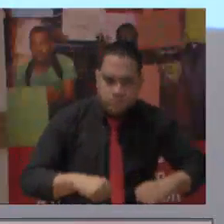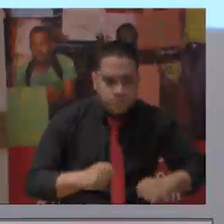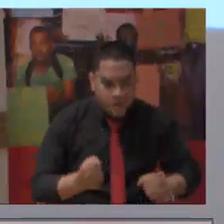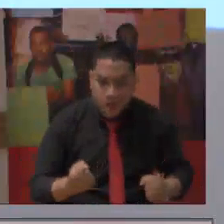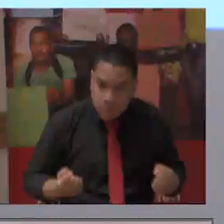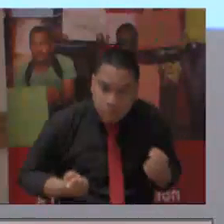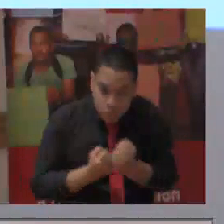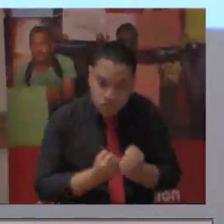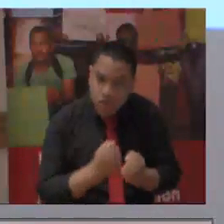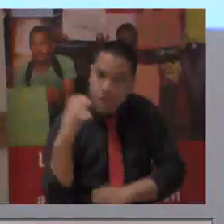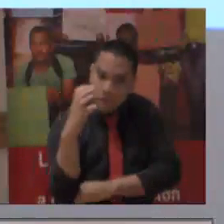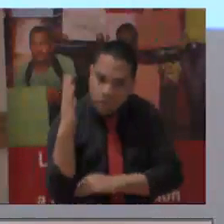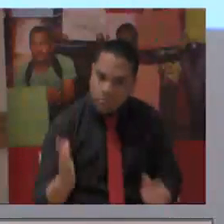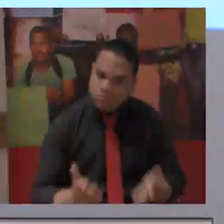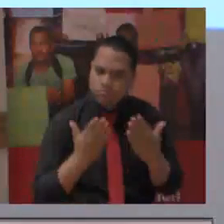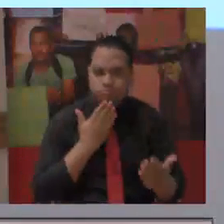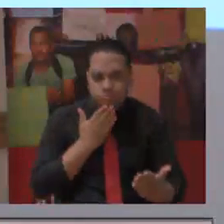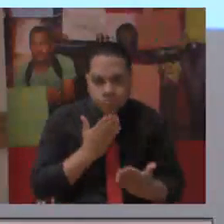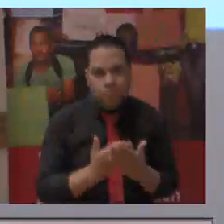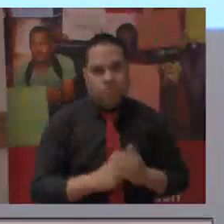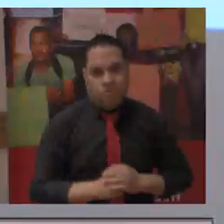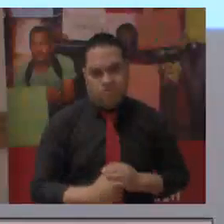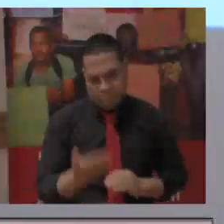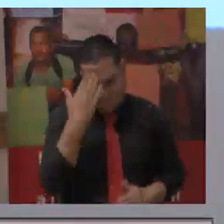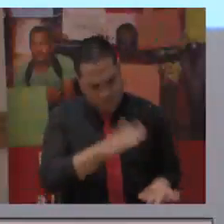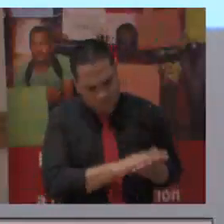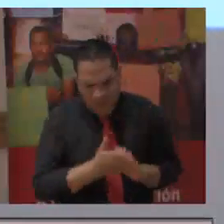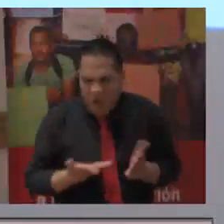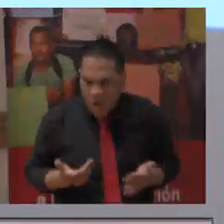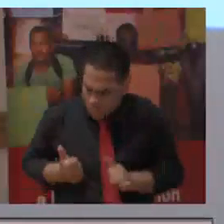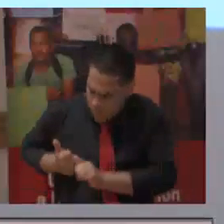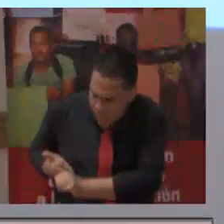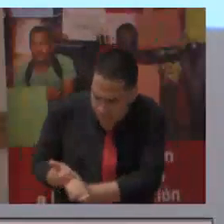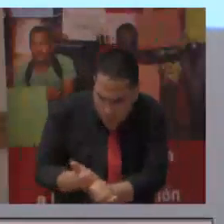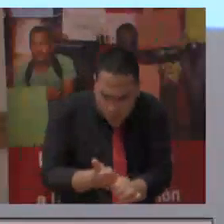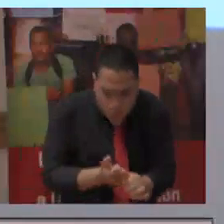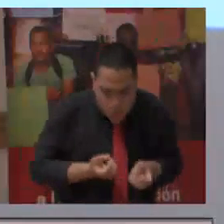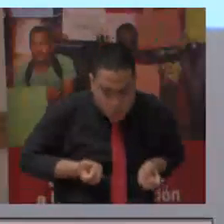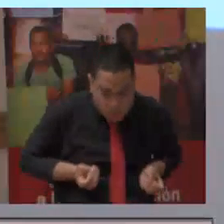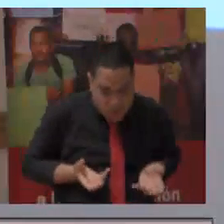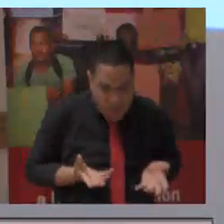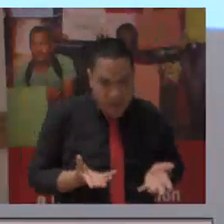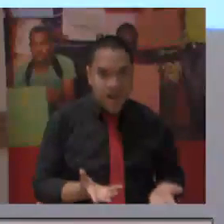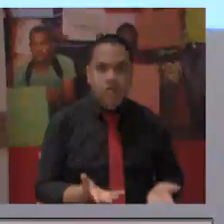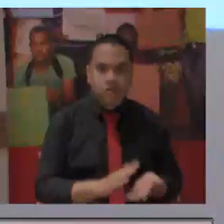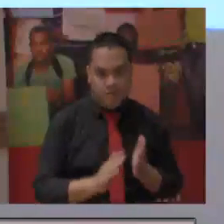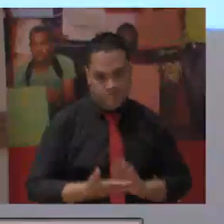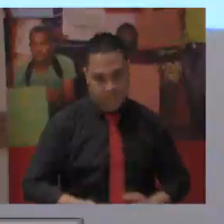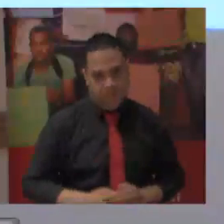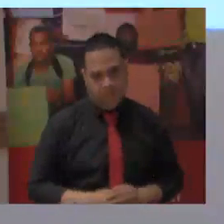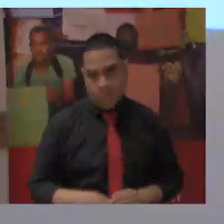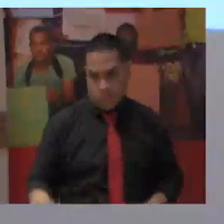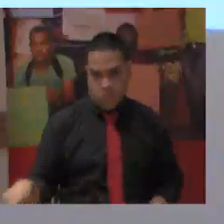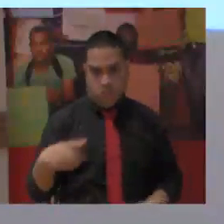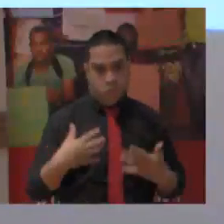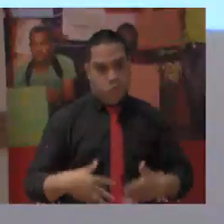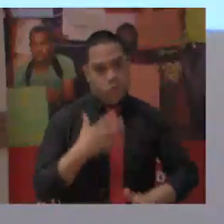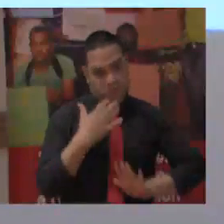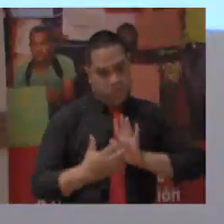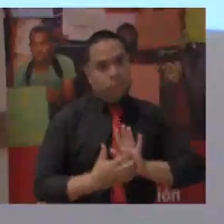país, porque la paz la construye cada uno de nosotros y ustedes son el mejor ejemplo de